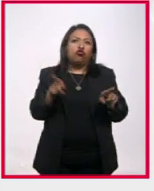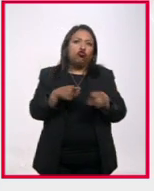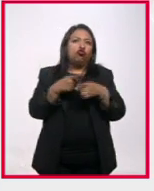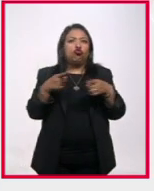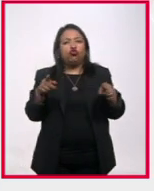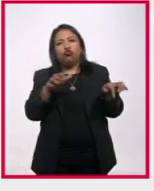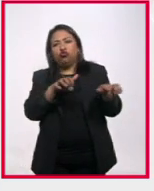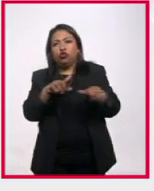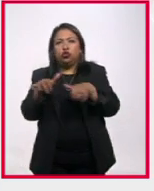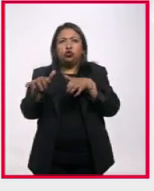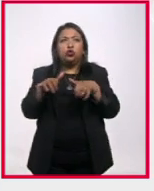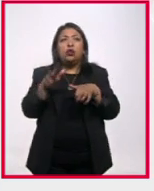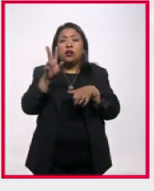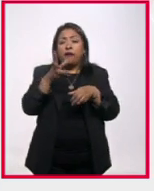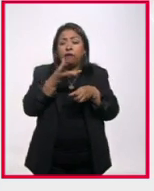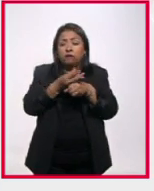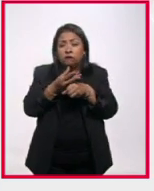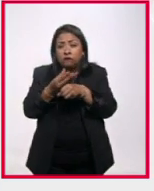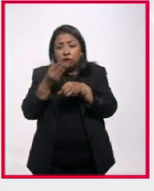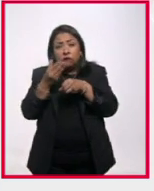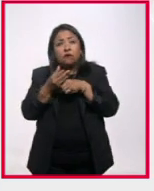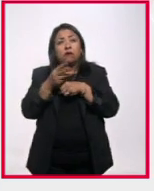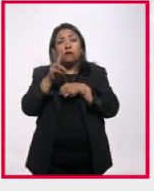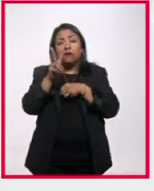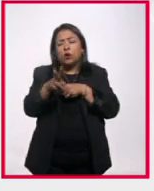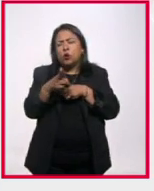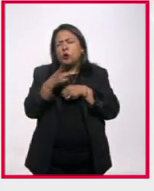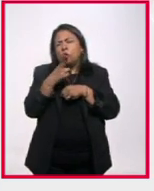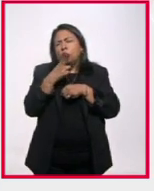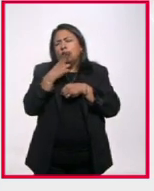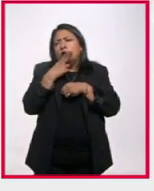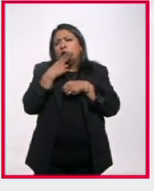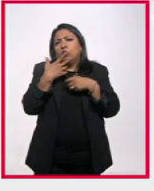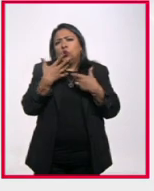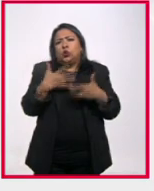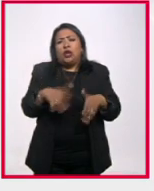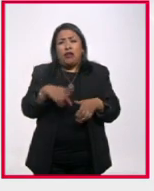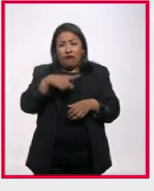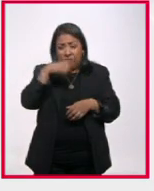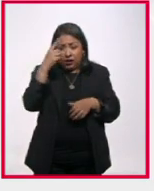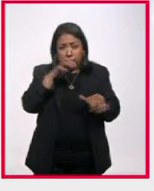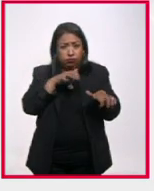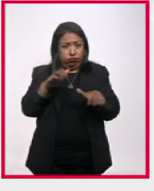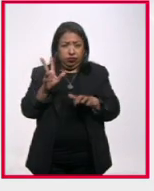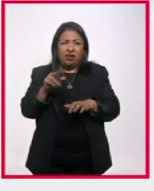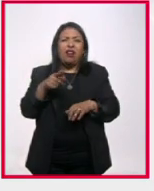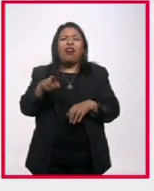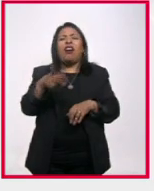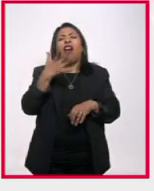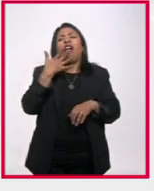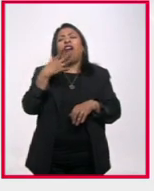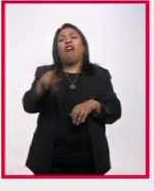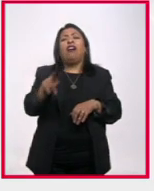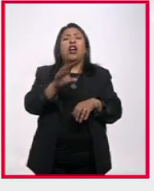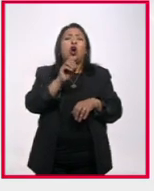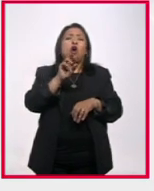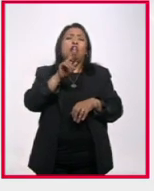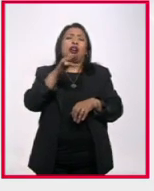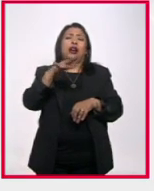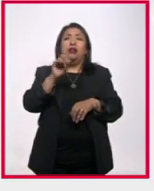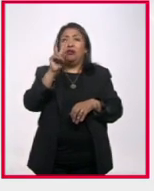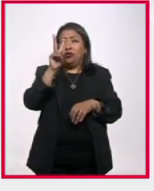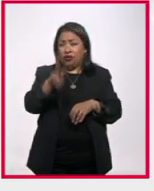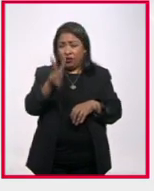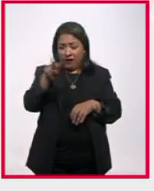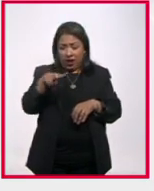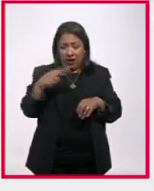¿no? Y que justifica el mantenimiento que se le da a esos instrumentos que son verdaderas joyas, que no es fácil tocar porque uno dice, ah, el órgano, no. Sí. Se requiere